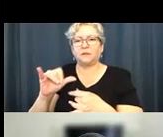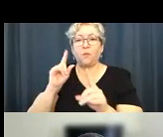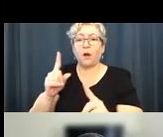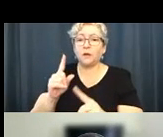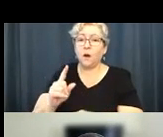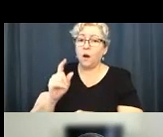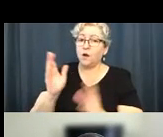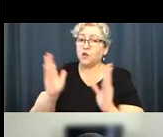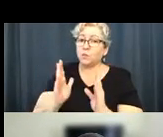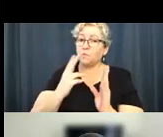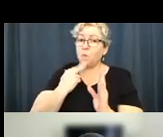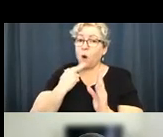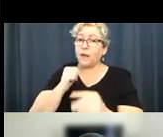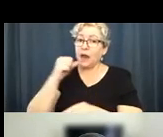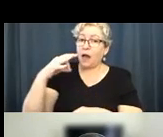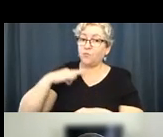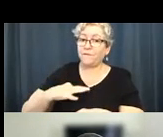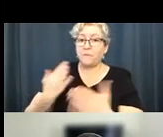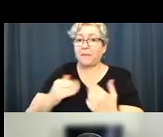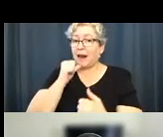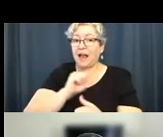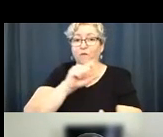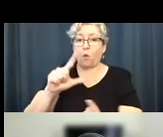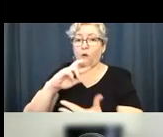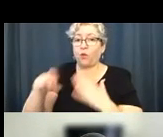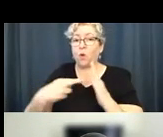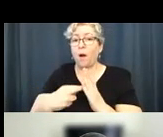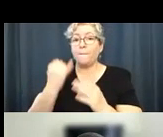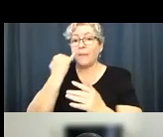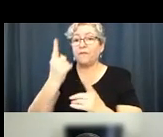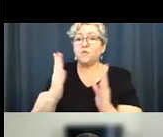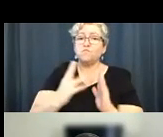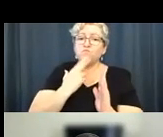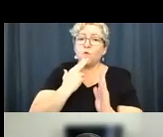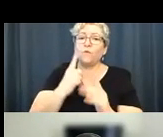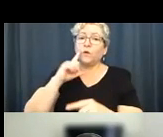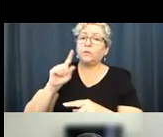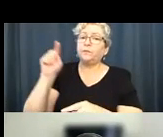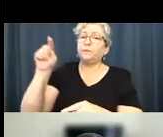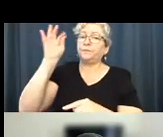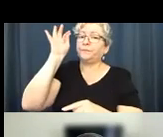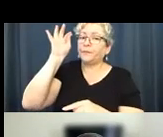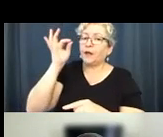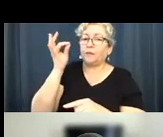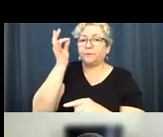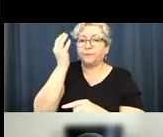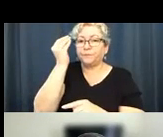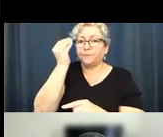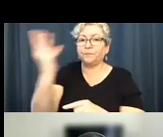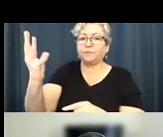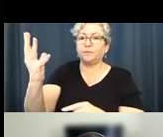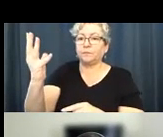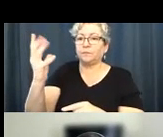en esta trayectoria. Una non-profit pequeño tal vez no tiene todas estas personas para poder hacerlo, pero a lo mejor.